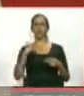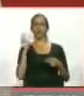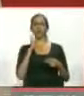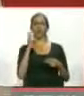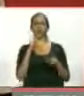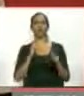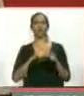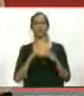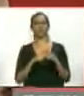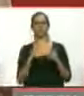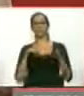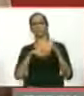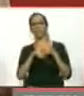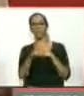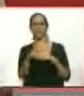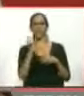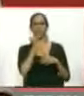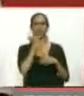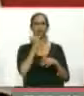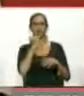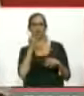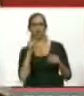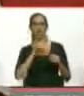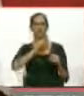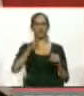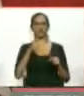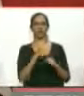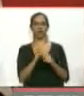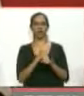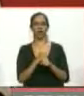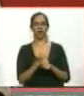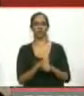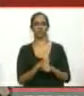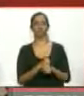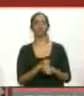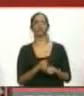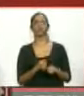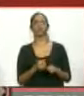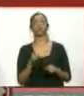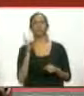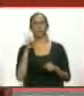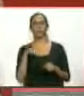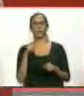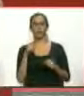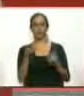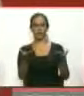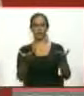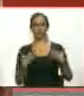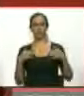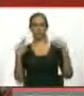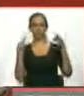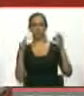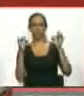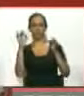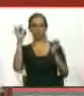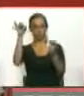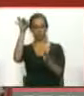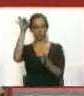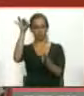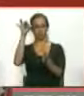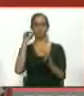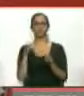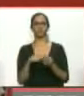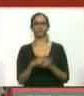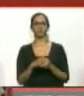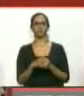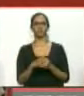entonces piensen hasta el día secuelas que nos están quitando el trabajo y también aquí llegó una denuncia que toma bonito en